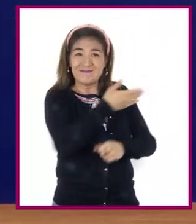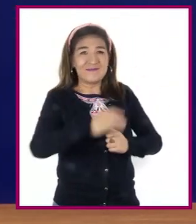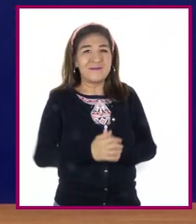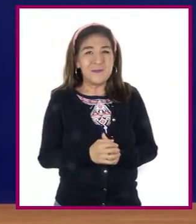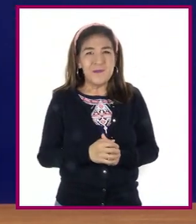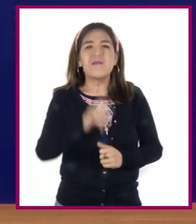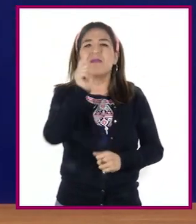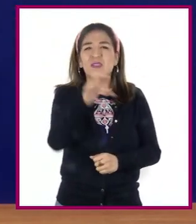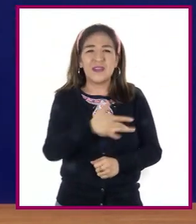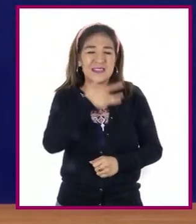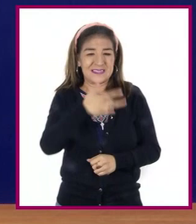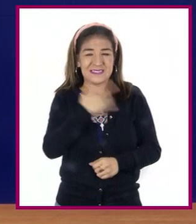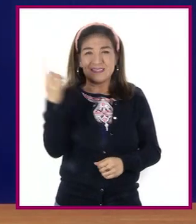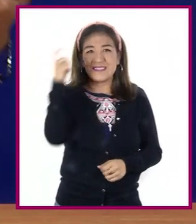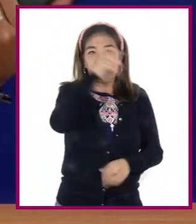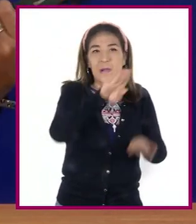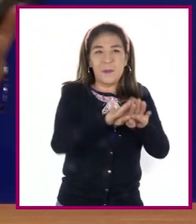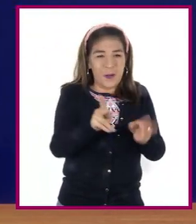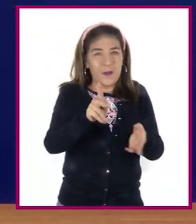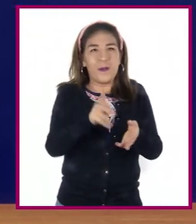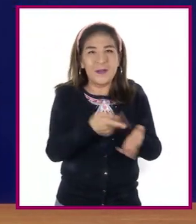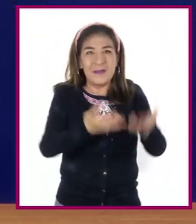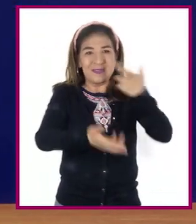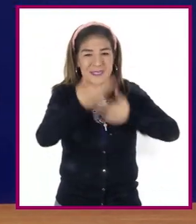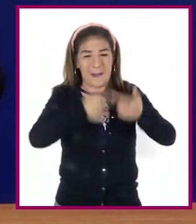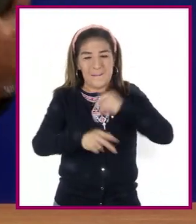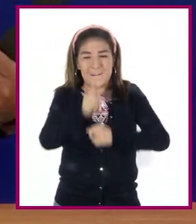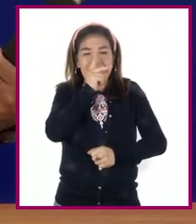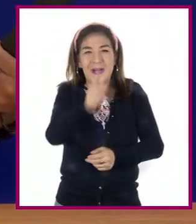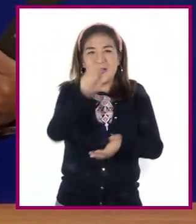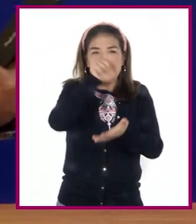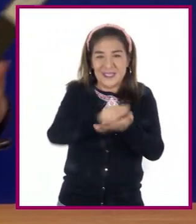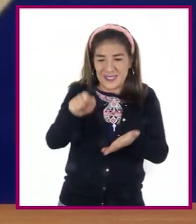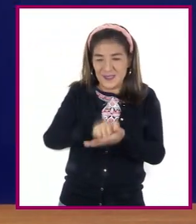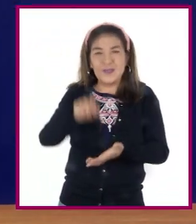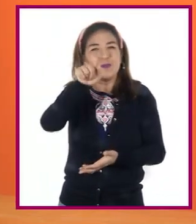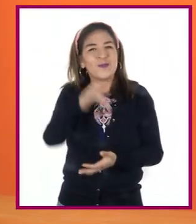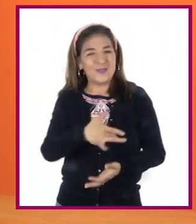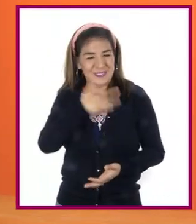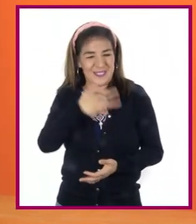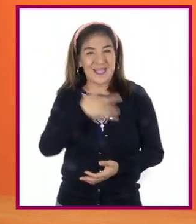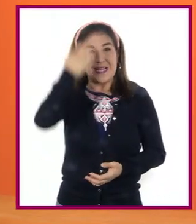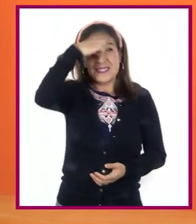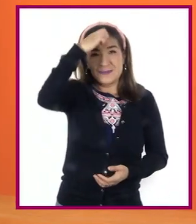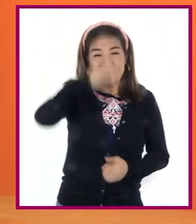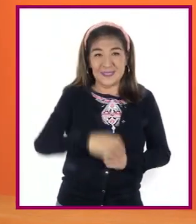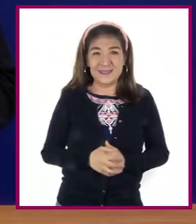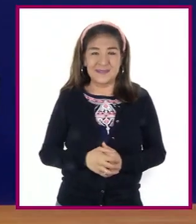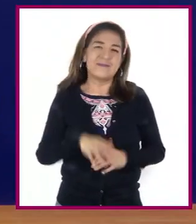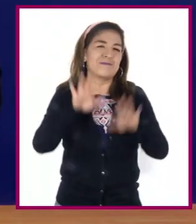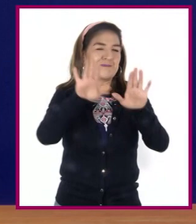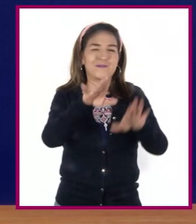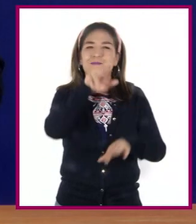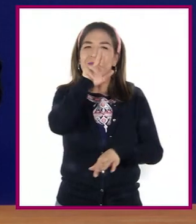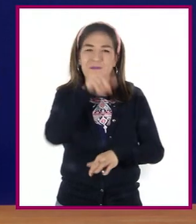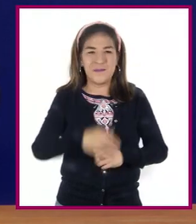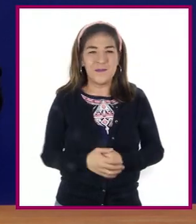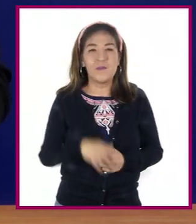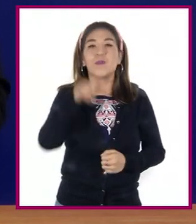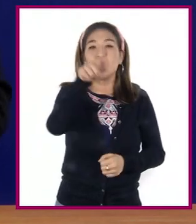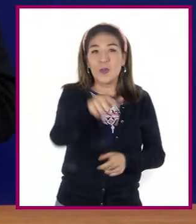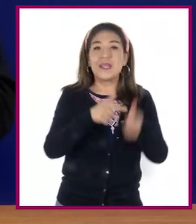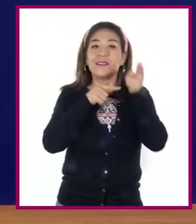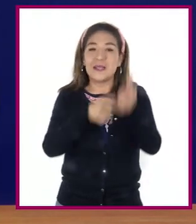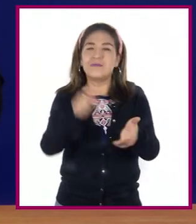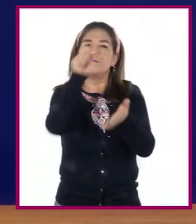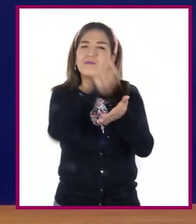han sentido incapaces de recrear con palabras una emoción o una experiencia? No se preocupen. Mientras sigan leyendo poesía